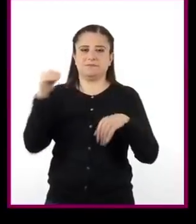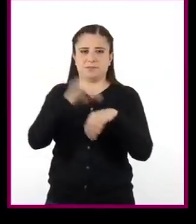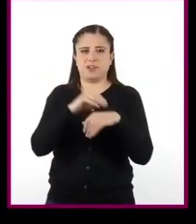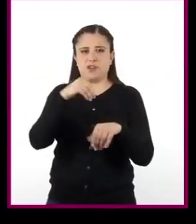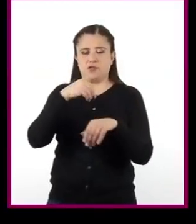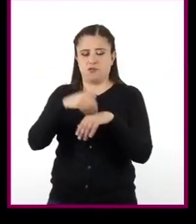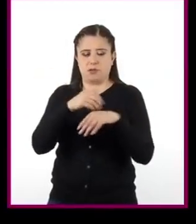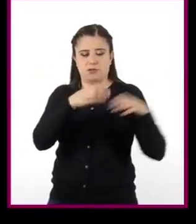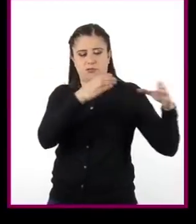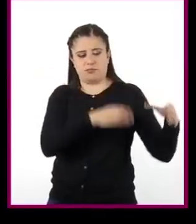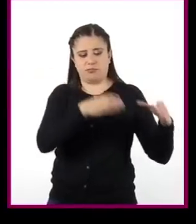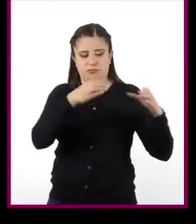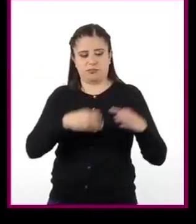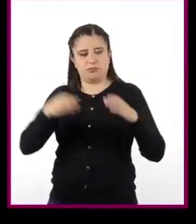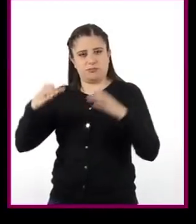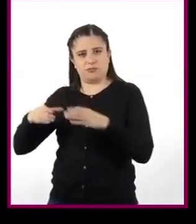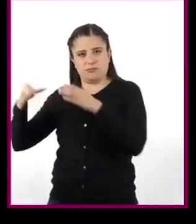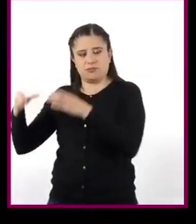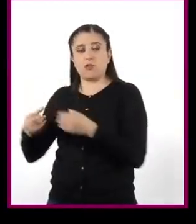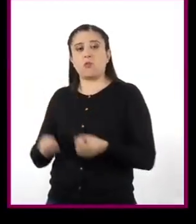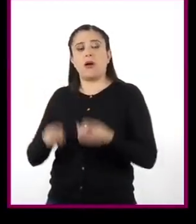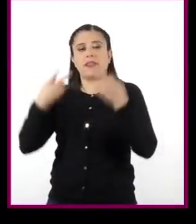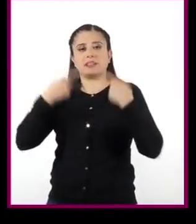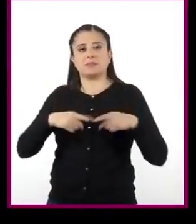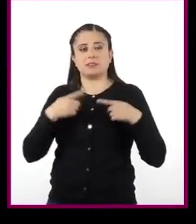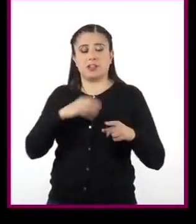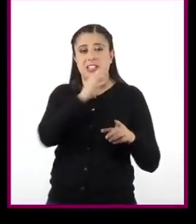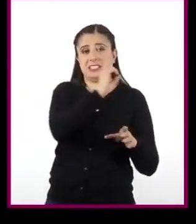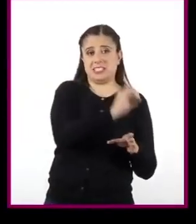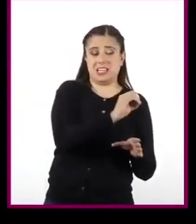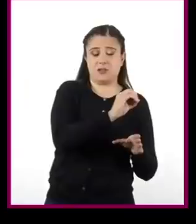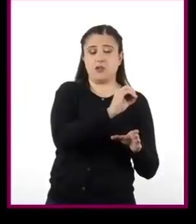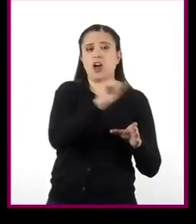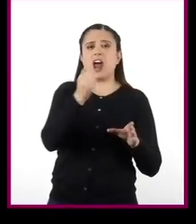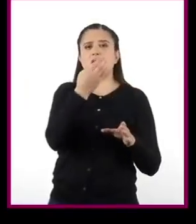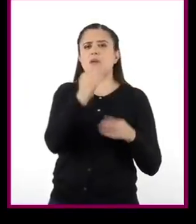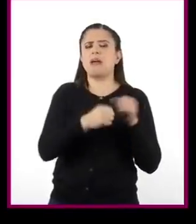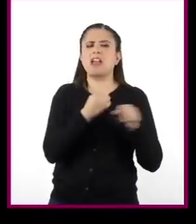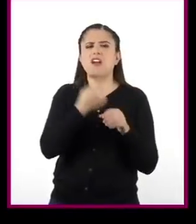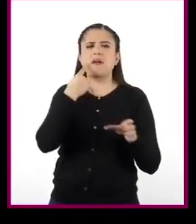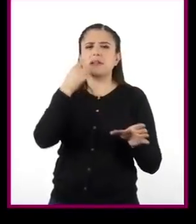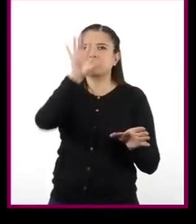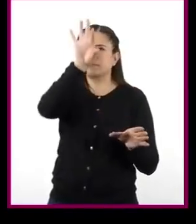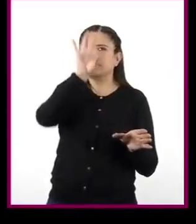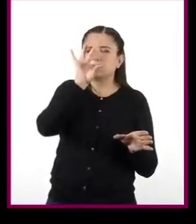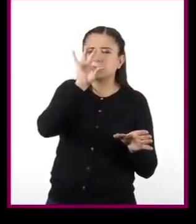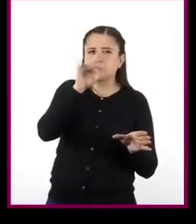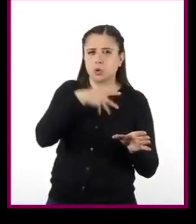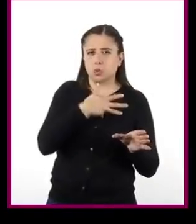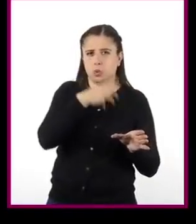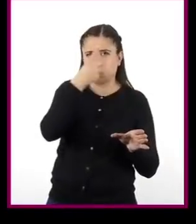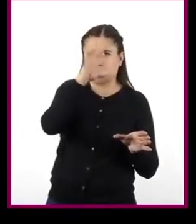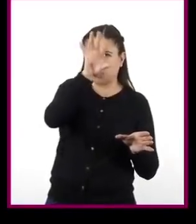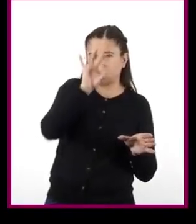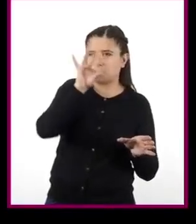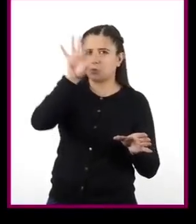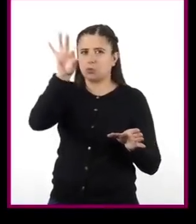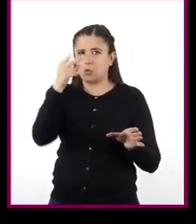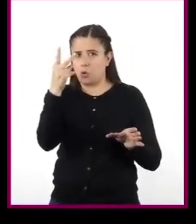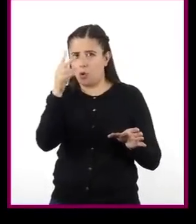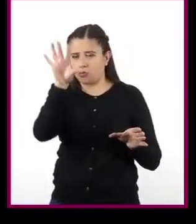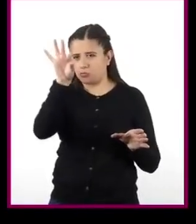en estas cubetas cuántas personas tienen entre 0 y 9 años. Muy bien, entonces aquí tenemos 1,